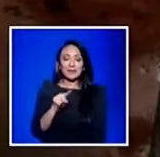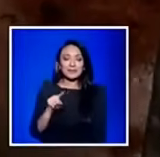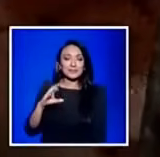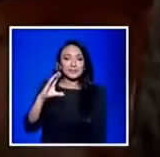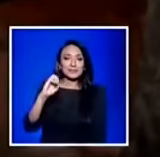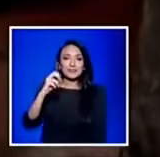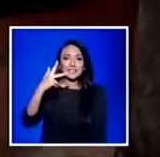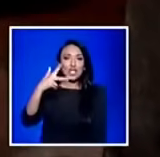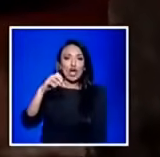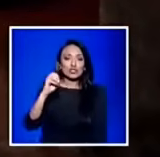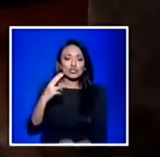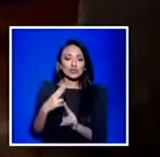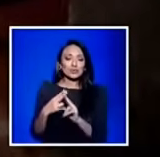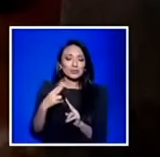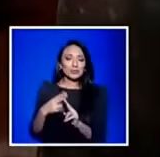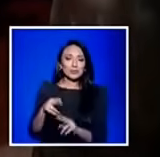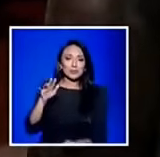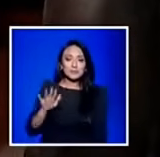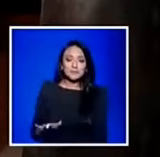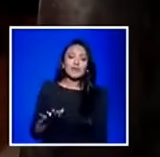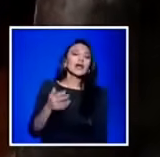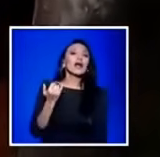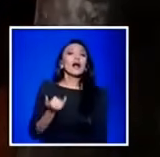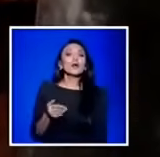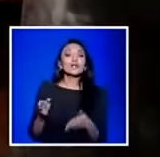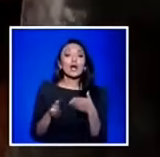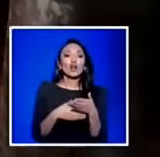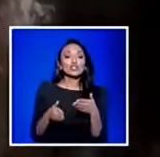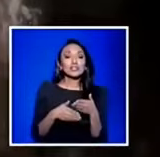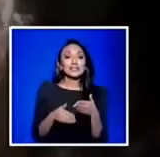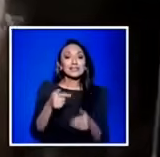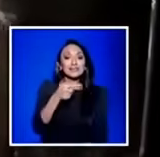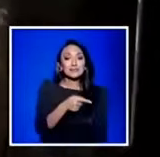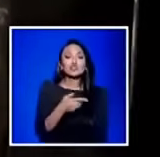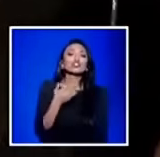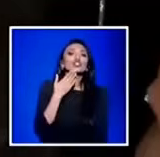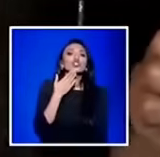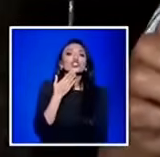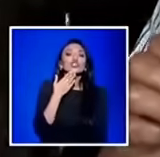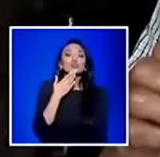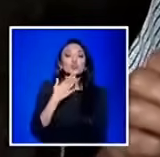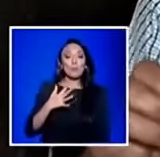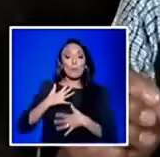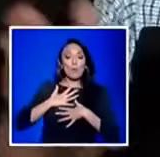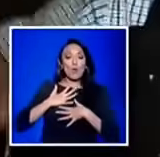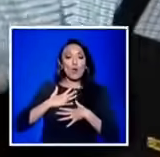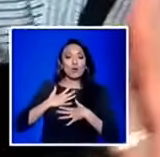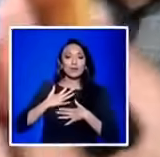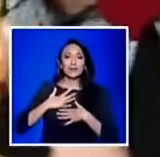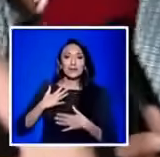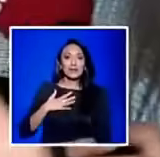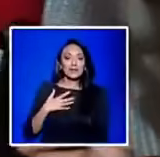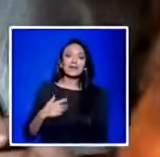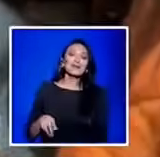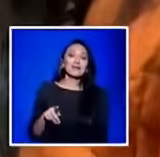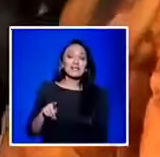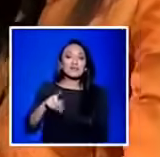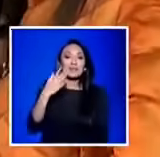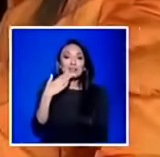veces. El bizcocho que hoy estamos haciendo sale con un grado de humedad. Por